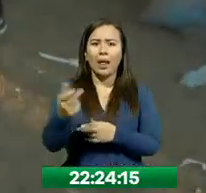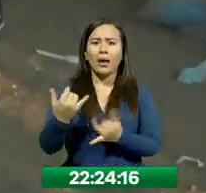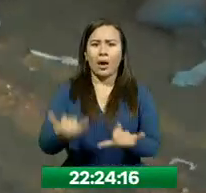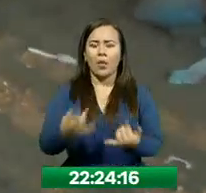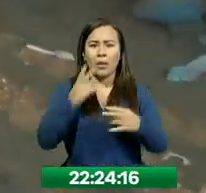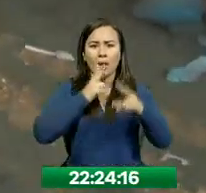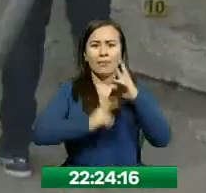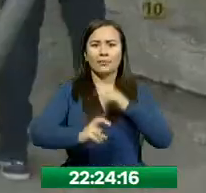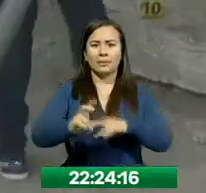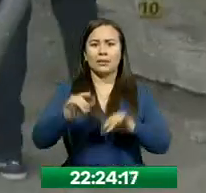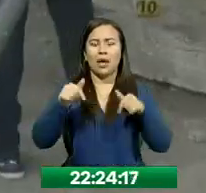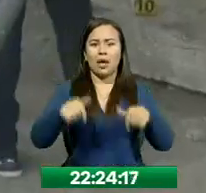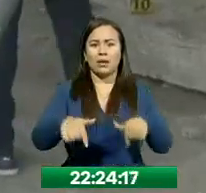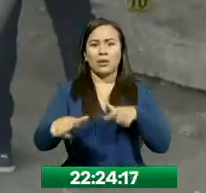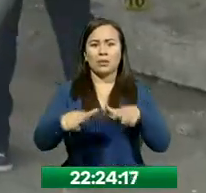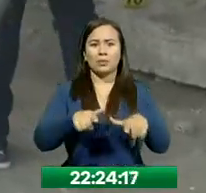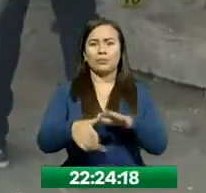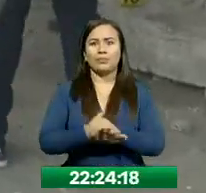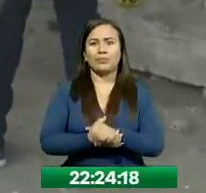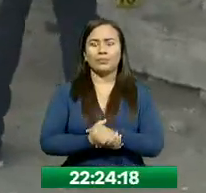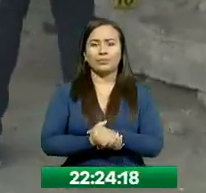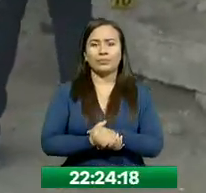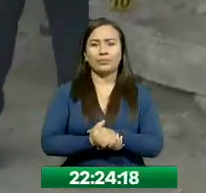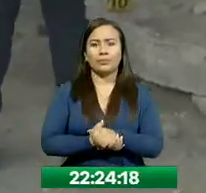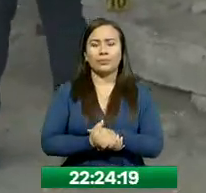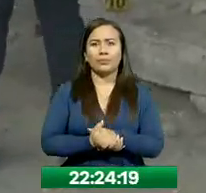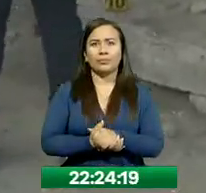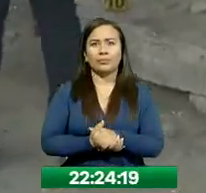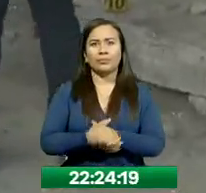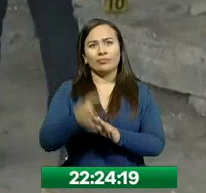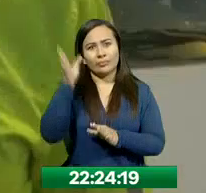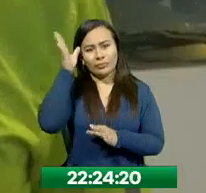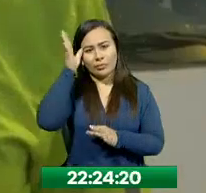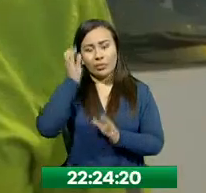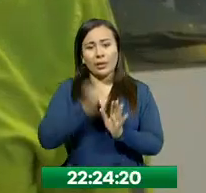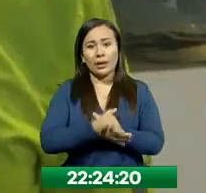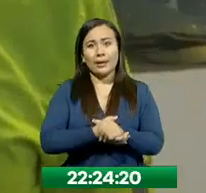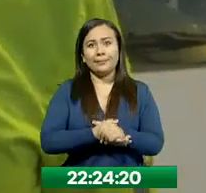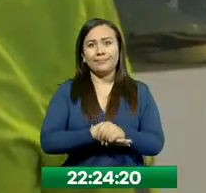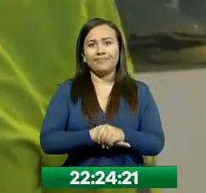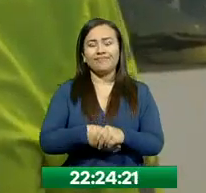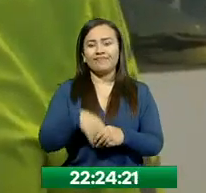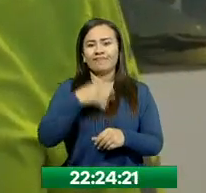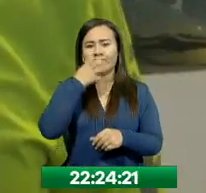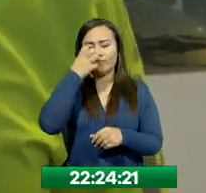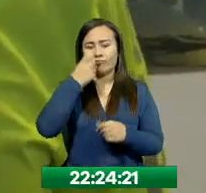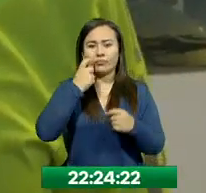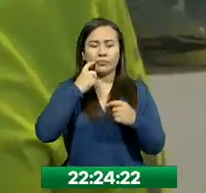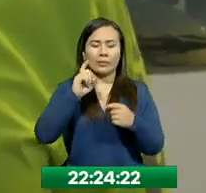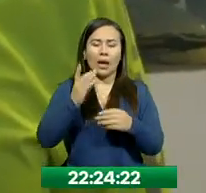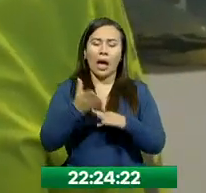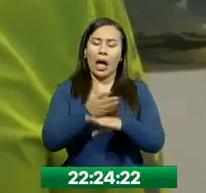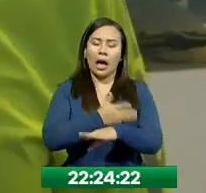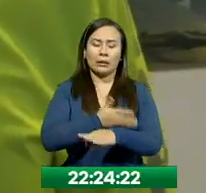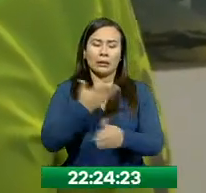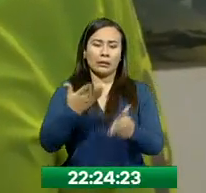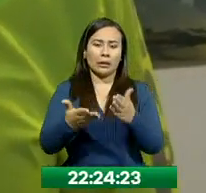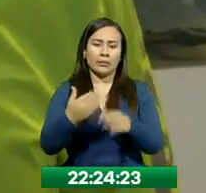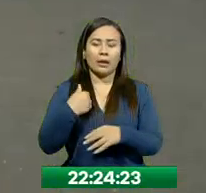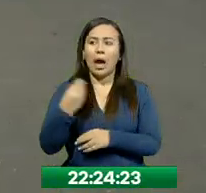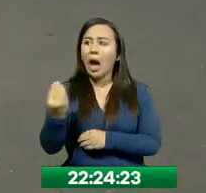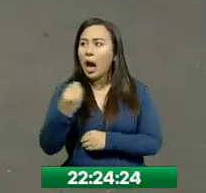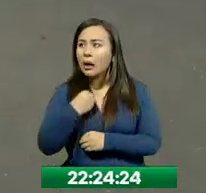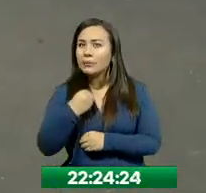levantar aquí en la escena. Aparentemente es alguna venganza, según la versión de los moradores, eso es lo que